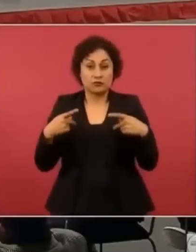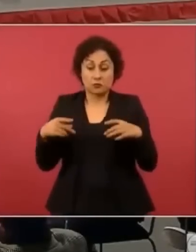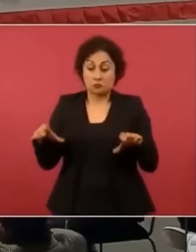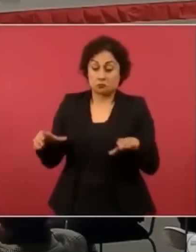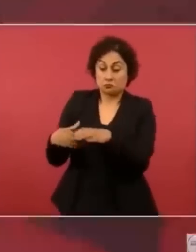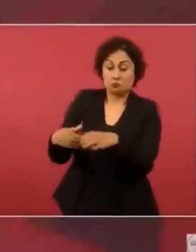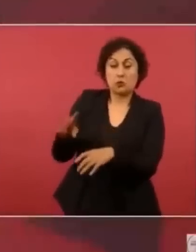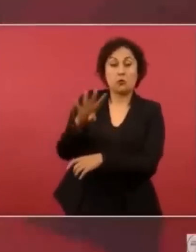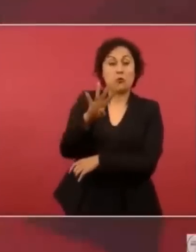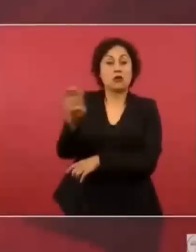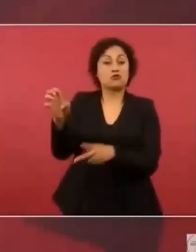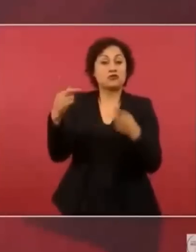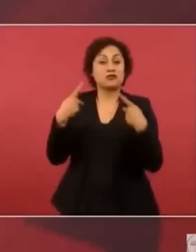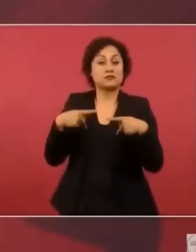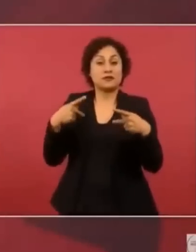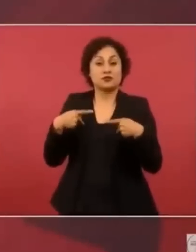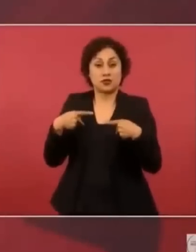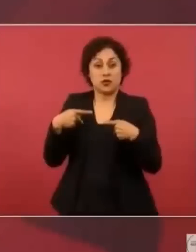ganan más que el presidente.